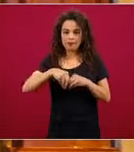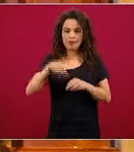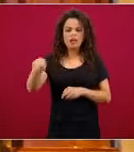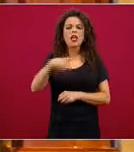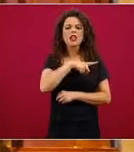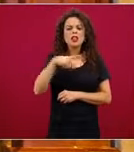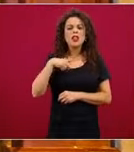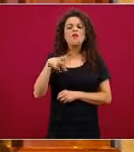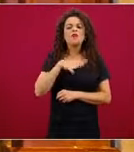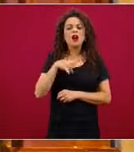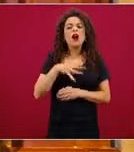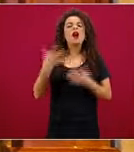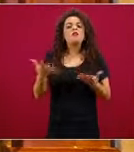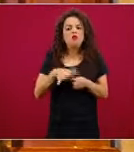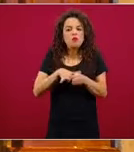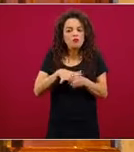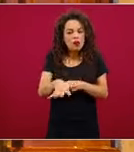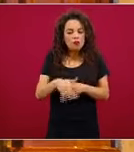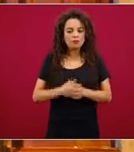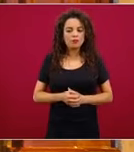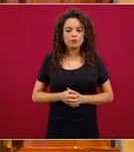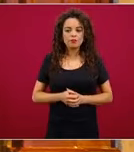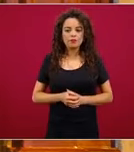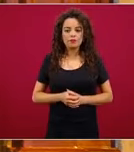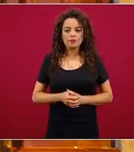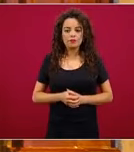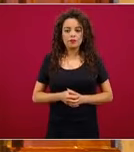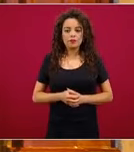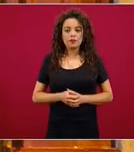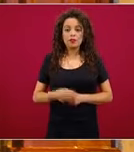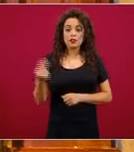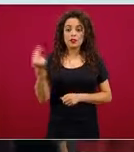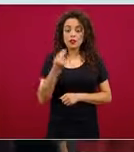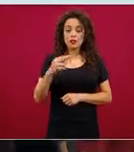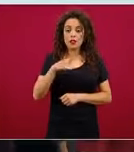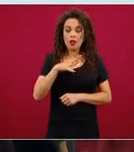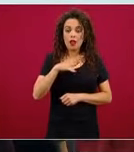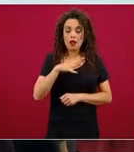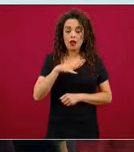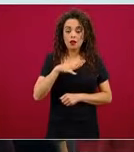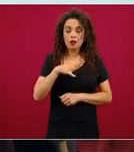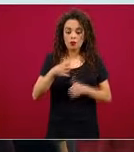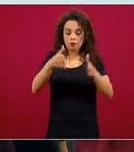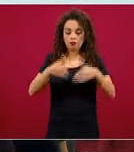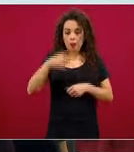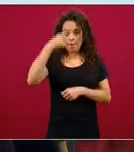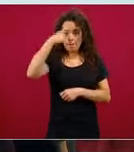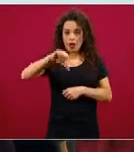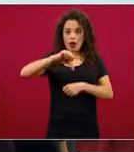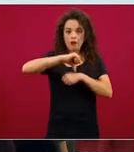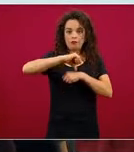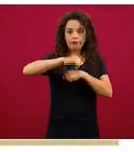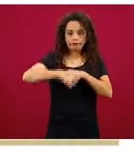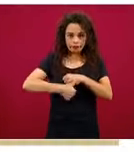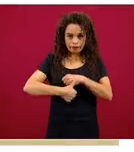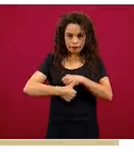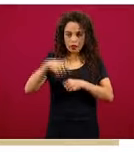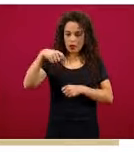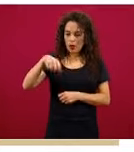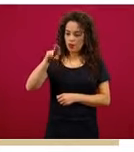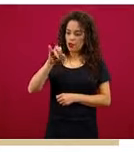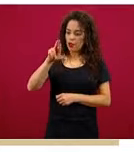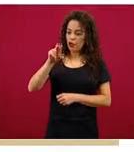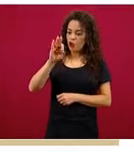contar con una instancia quirúrgica, que bien ya comentó el doctor Jean-Marc, pero este quirófano debe